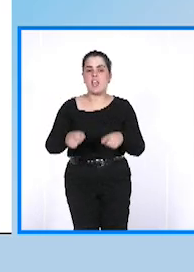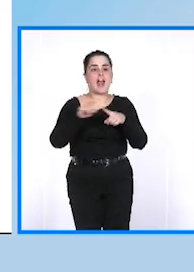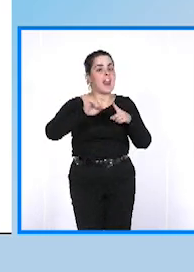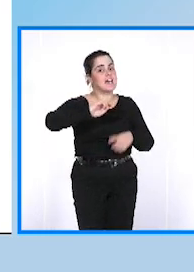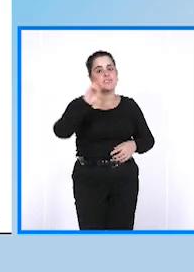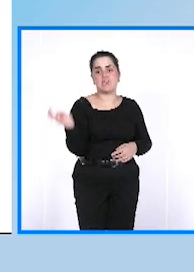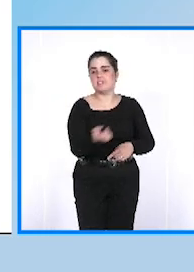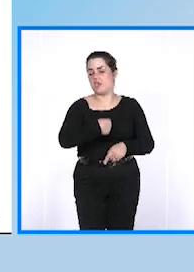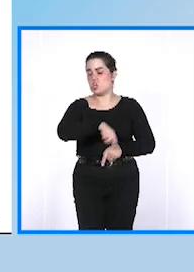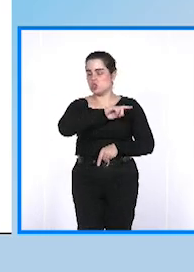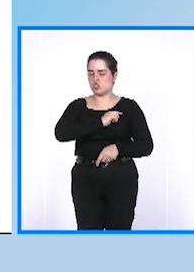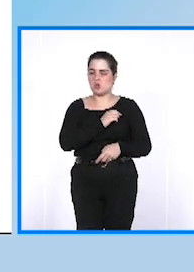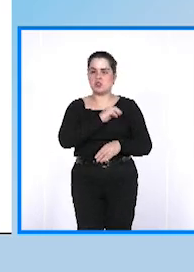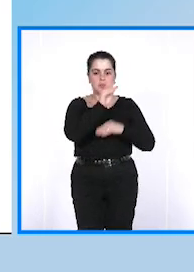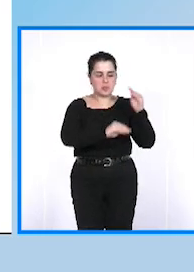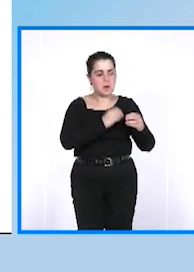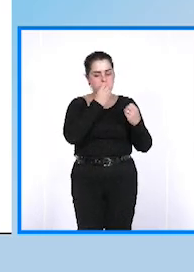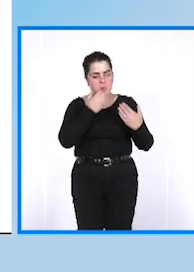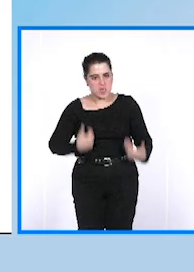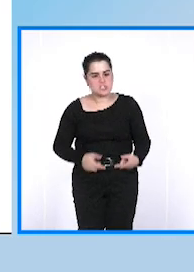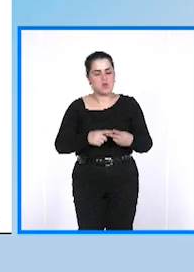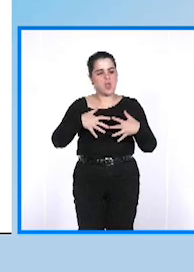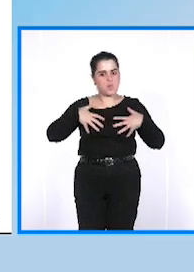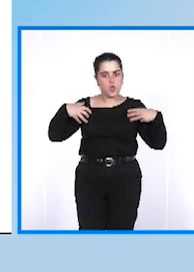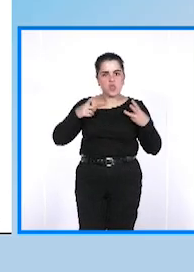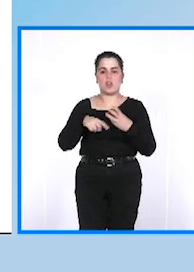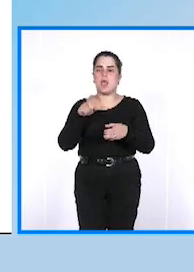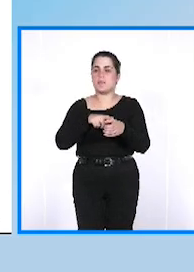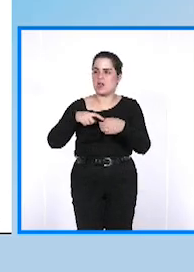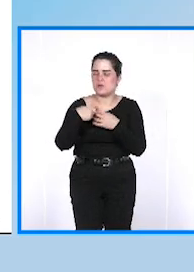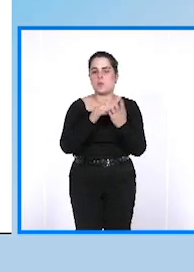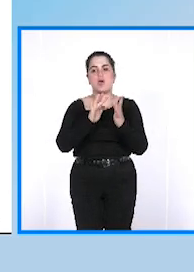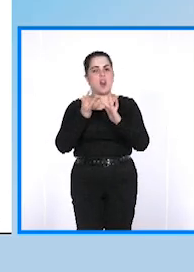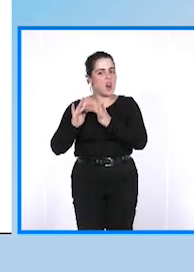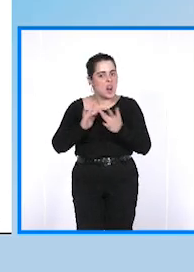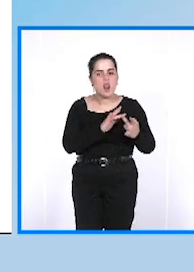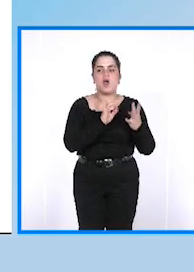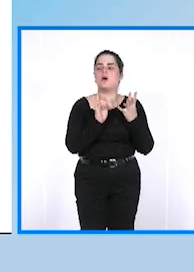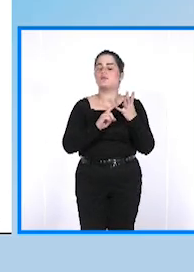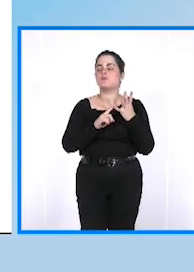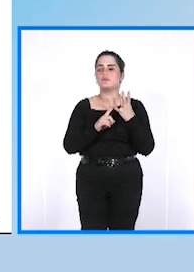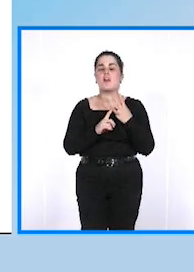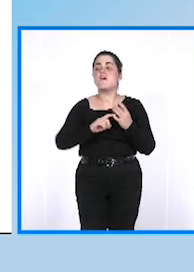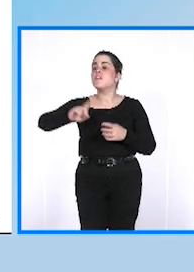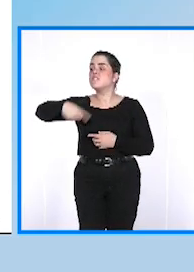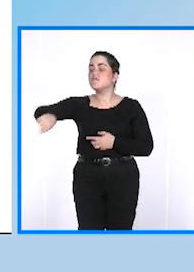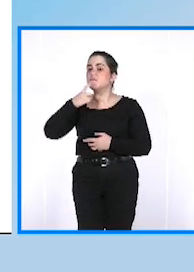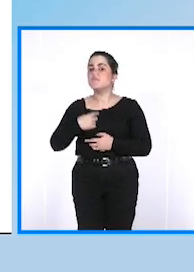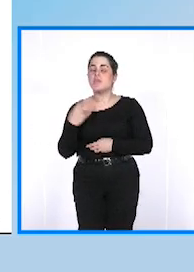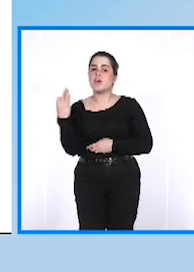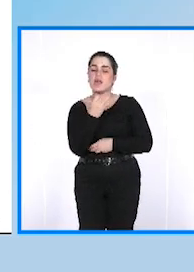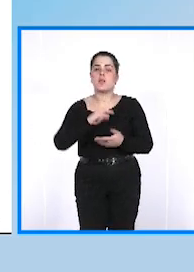que les hemos preguntado bienestar físico bienestar emocional participación relaciones interpersonales las familias nos dicen que el